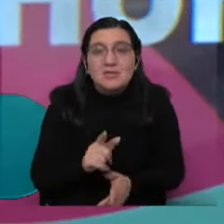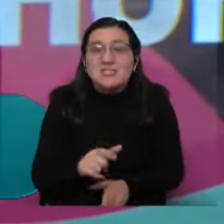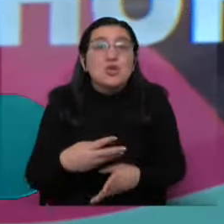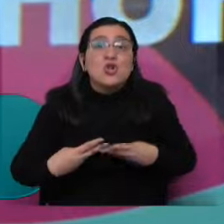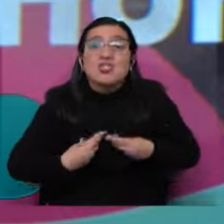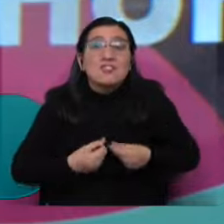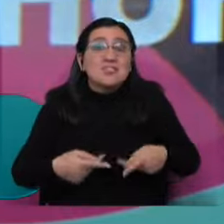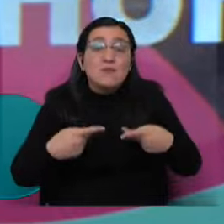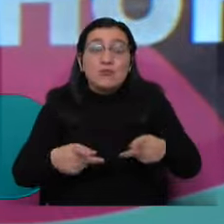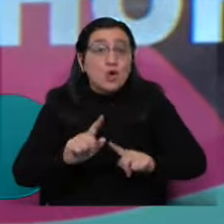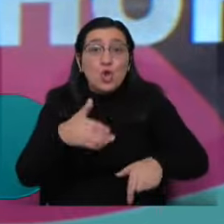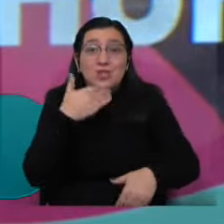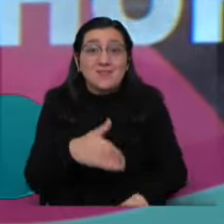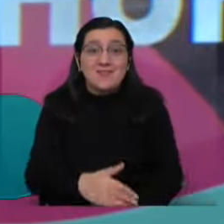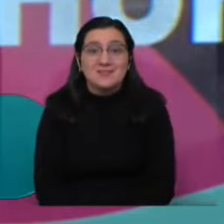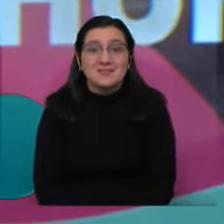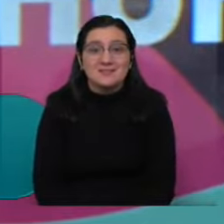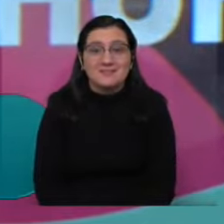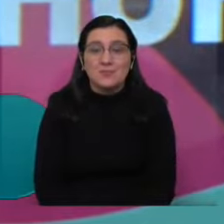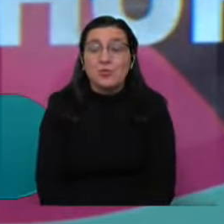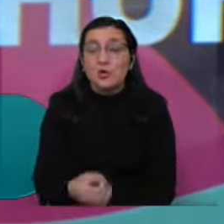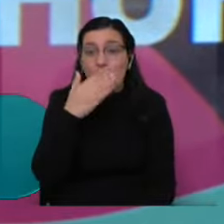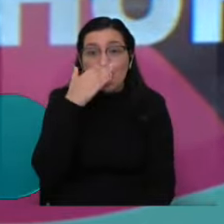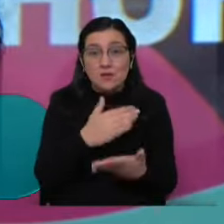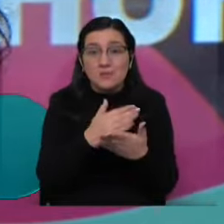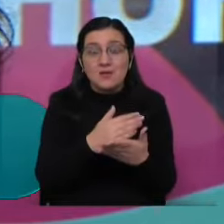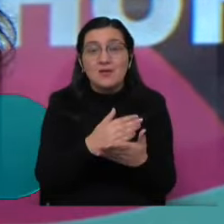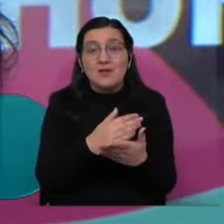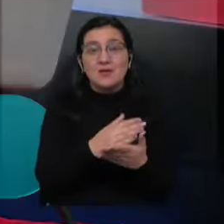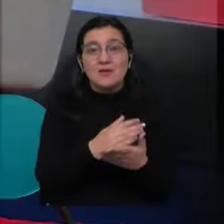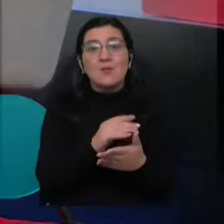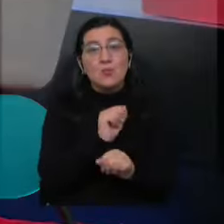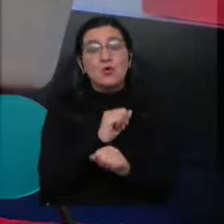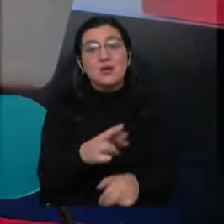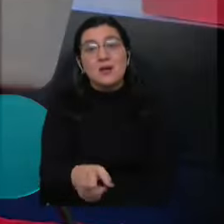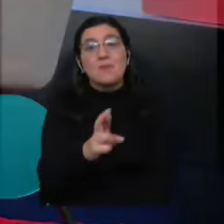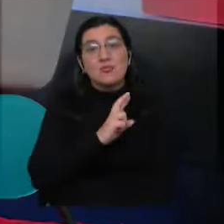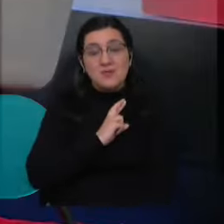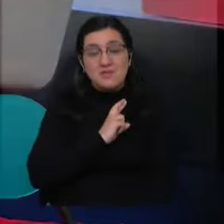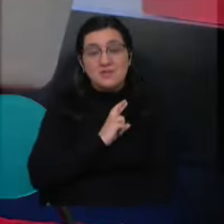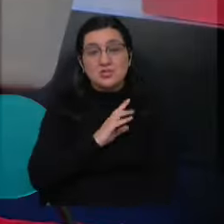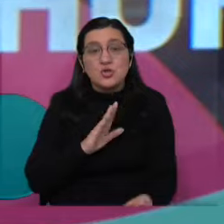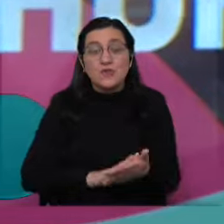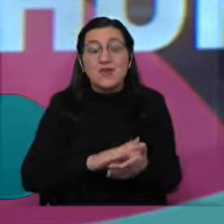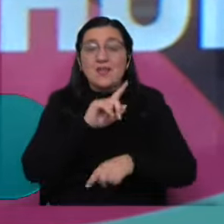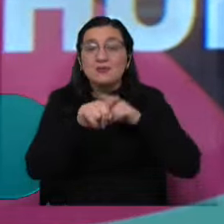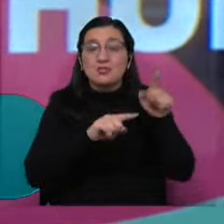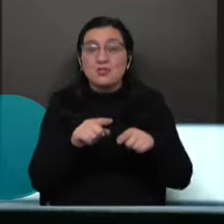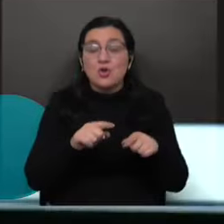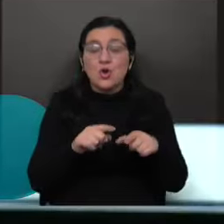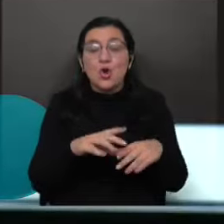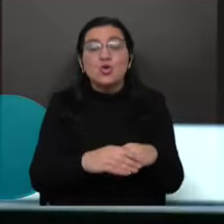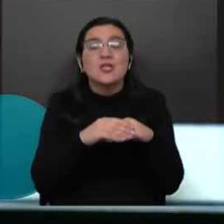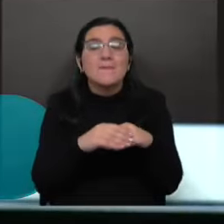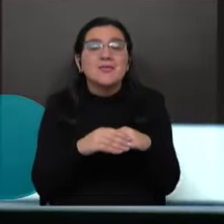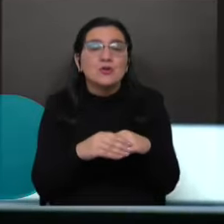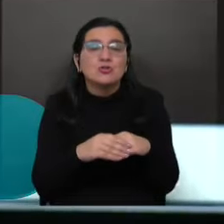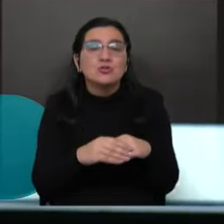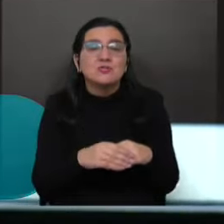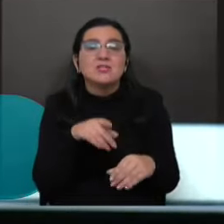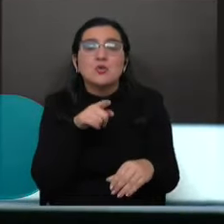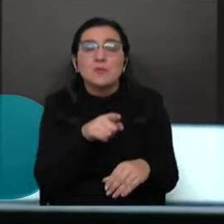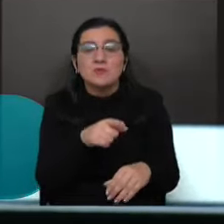entendés y creo que tienen razón la última te invito a sumarte a la Consigna bien los amigos y las amigas son mi